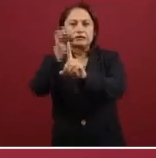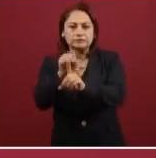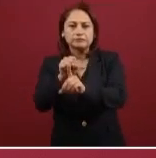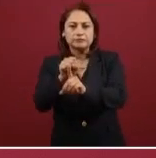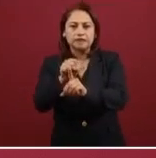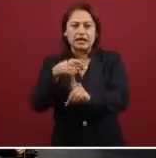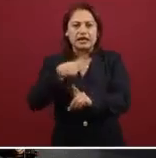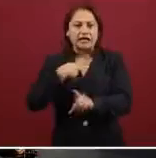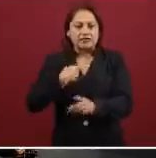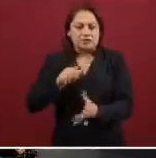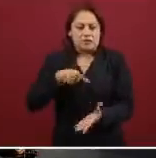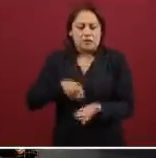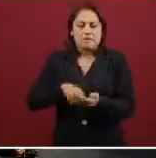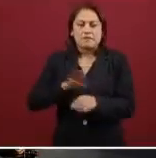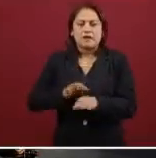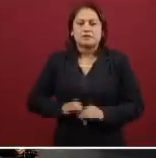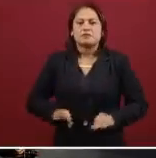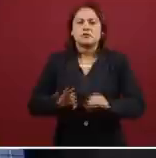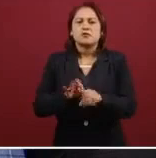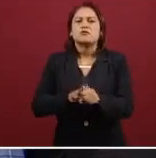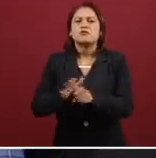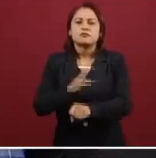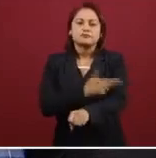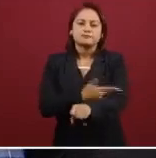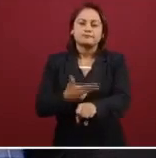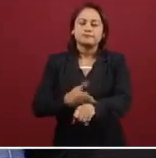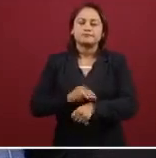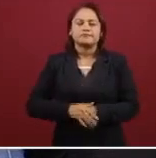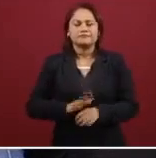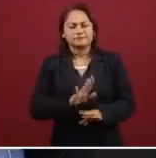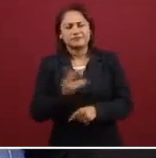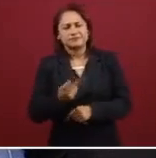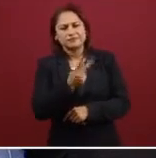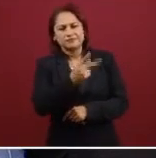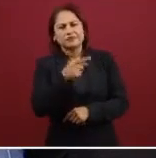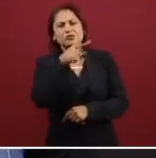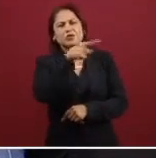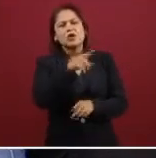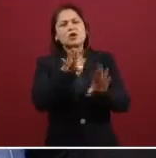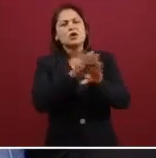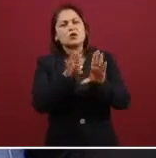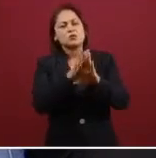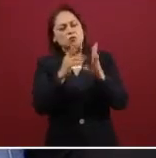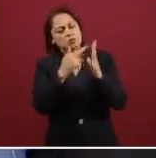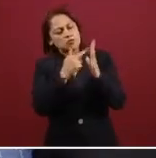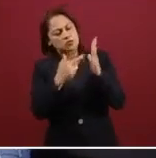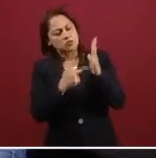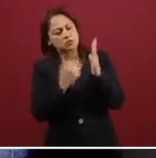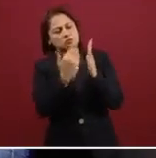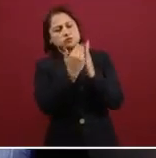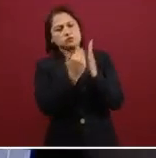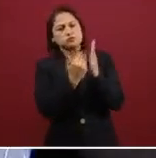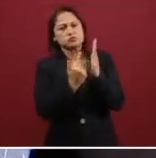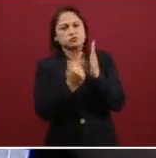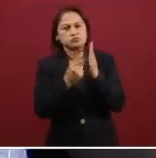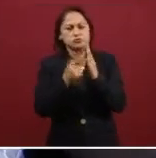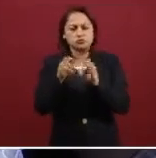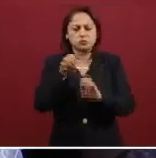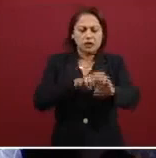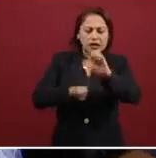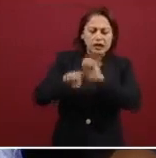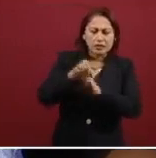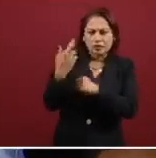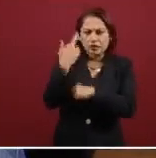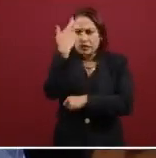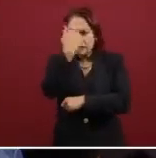¿Pero no considera, presidente, que si se llevasen a cabo estos protocolos de revisión, pues no hubiera la necesidad de